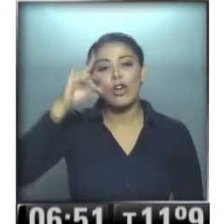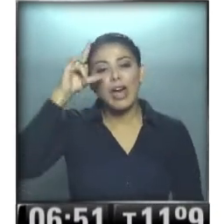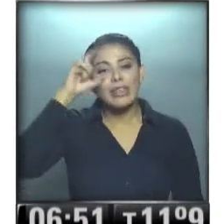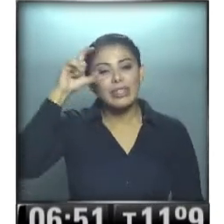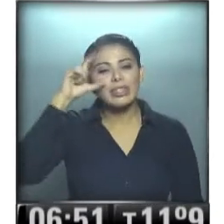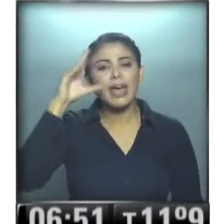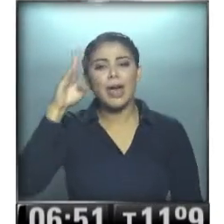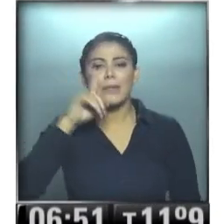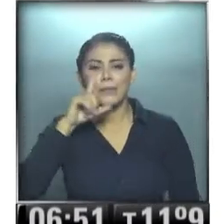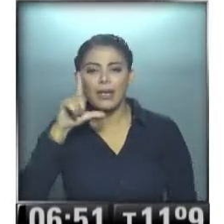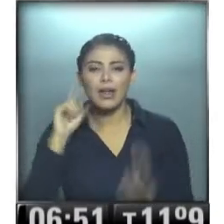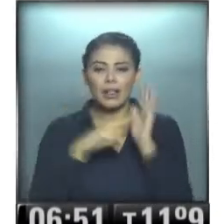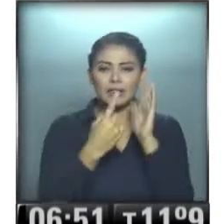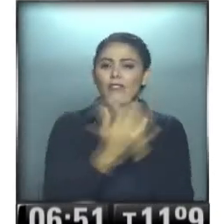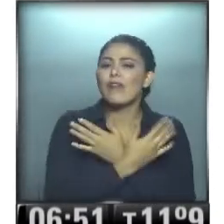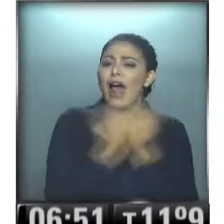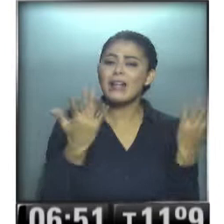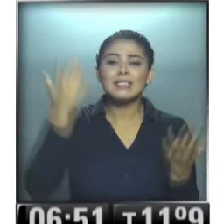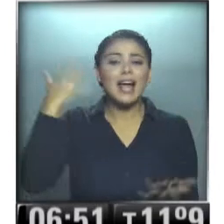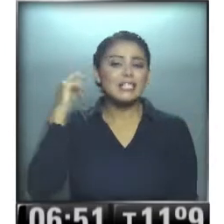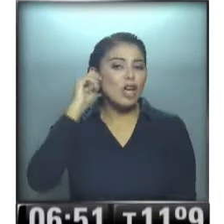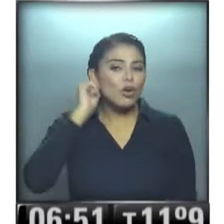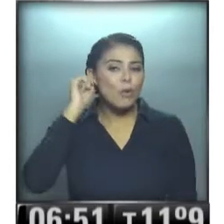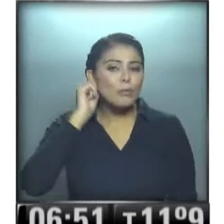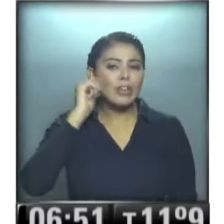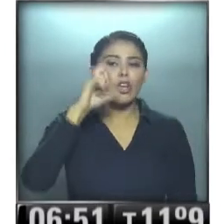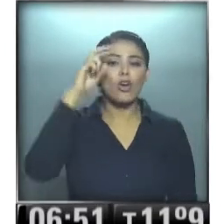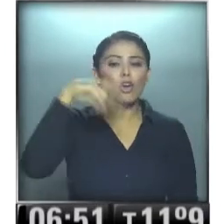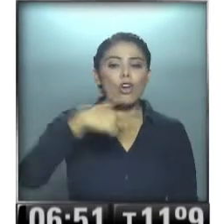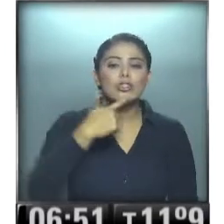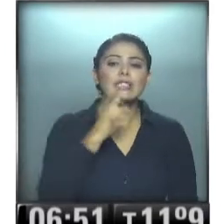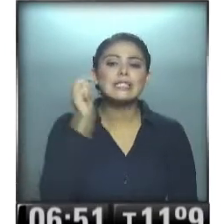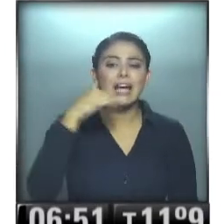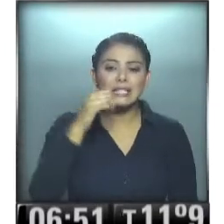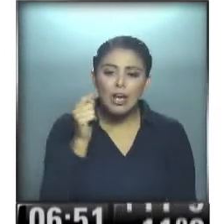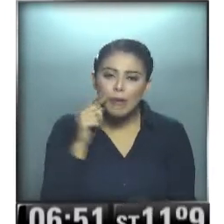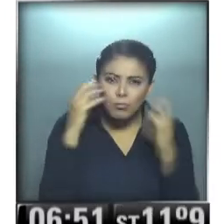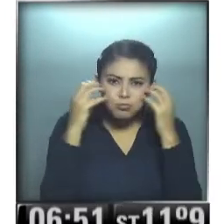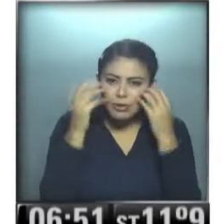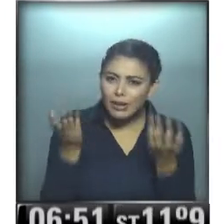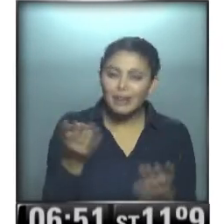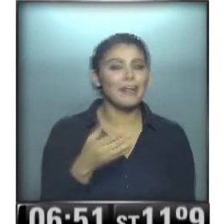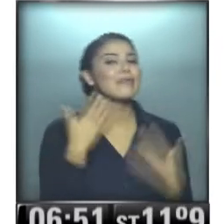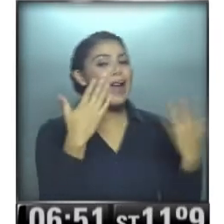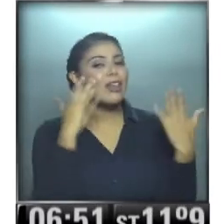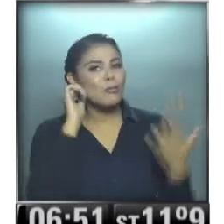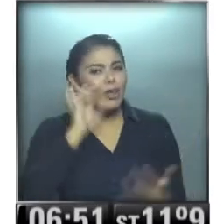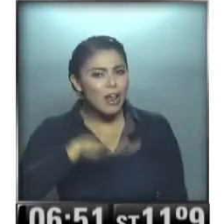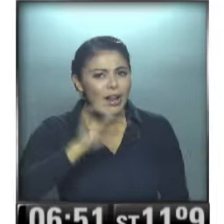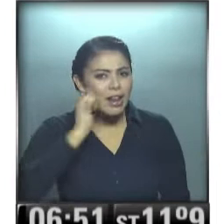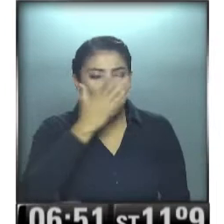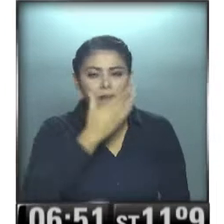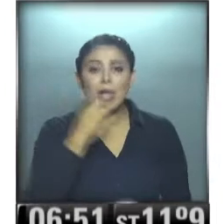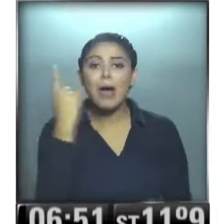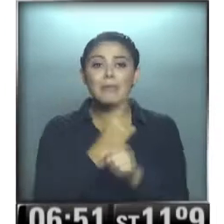Debi, muy feliz. Ayer compartimos el cumple de Constanza. Mirá lo que son. Qué linda, los Constanza. Feliz cumpleaños para Constanza, el